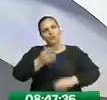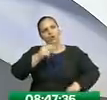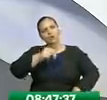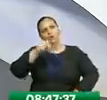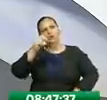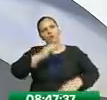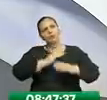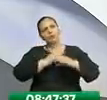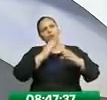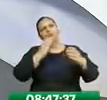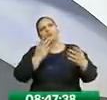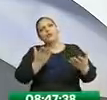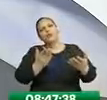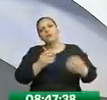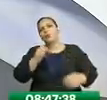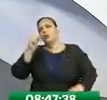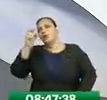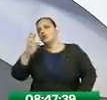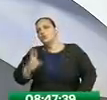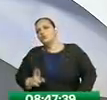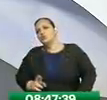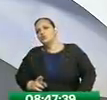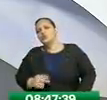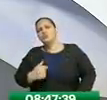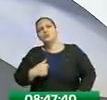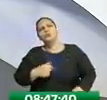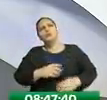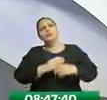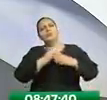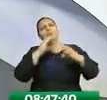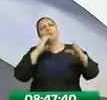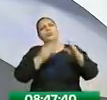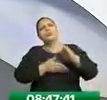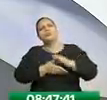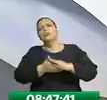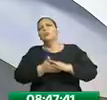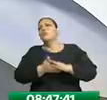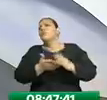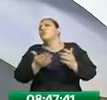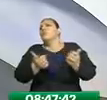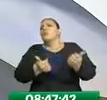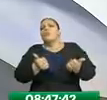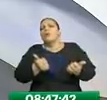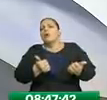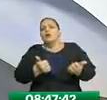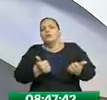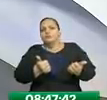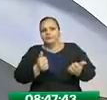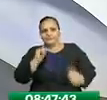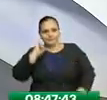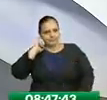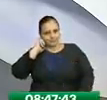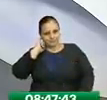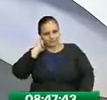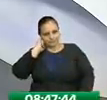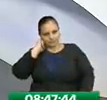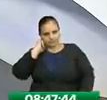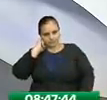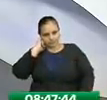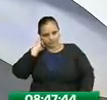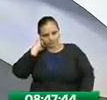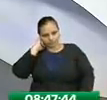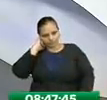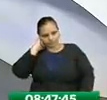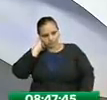Los que viven en el sur, los que vivimos en el sur, no sabemos qué carro nos lleva al norte. Y los que y tampoco cuál los va que viven en el norte